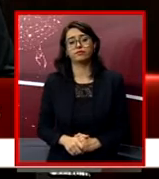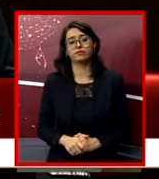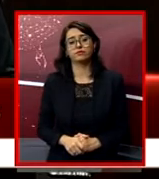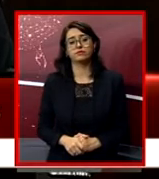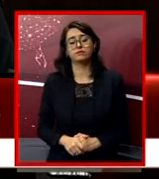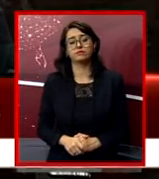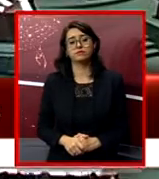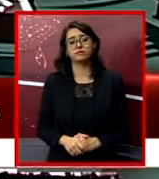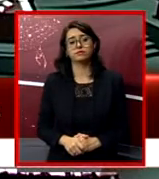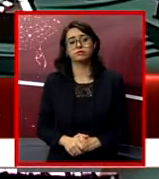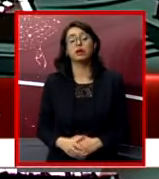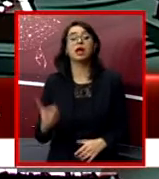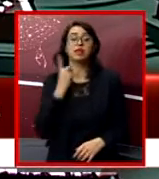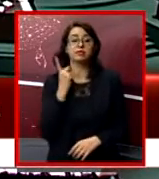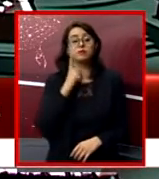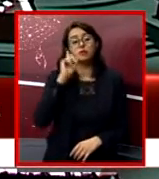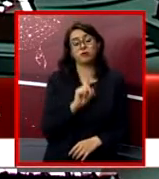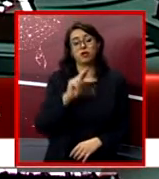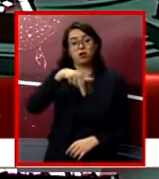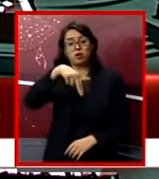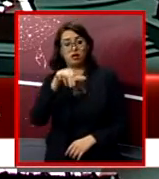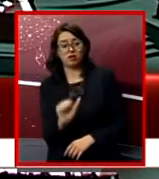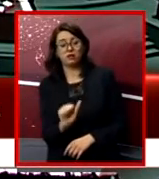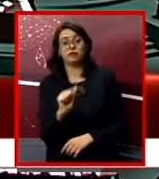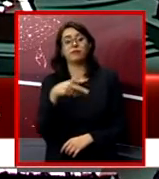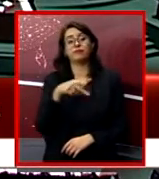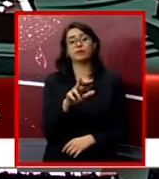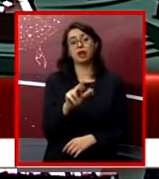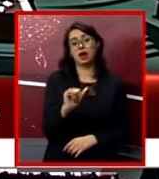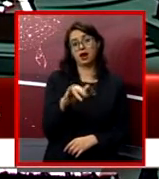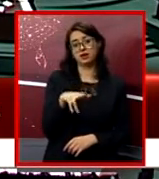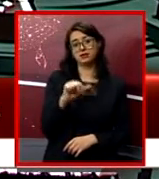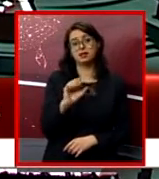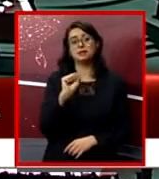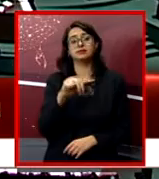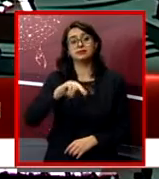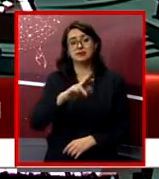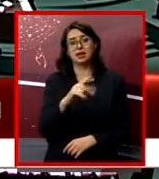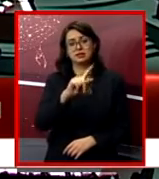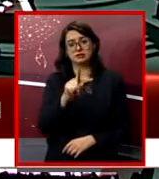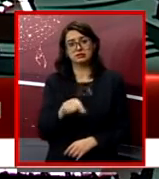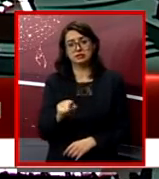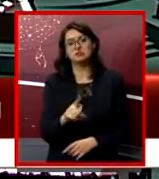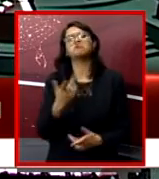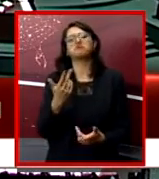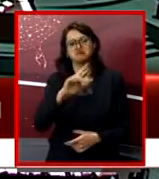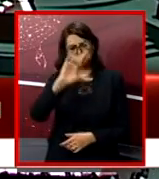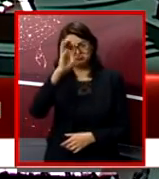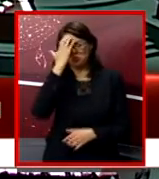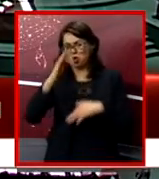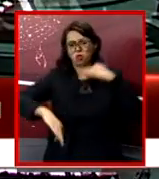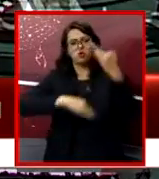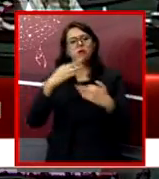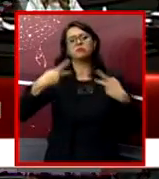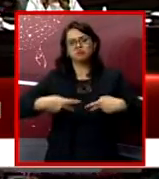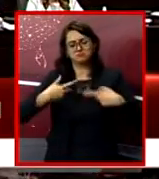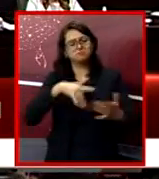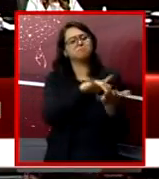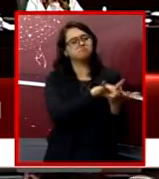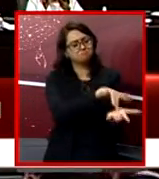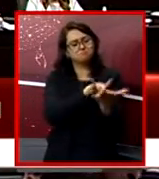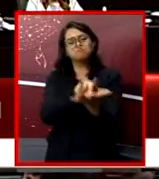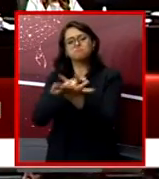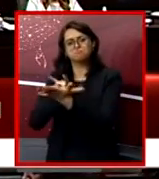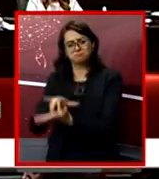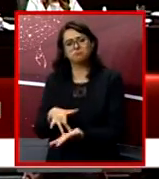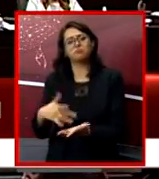En su oportunidad, la diputada de Nueva Alianza, Karina Sánchez Ruiz, reconoció a todos los que se han solidarizado y han contribuido con